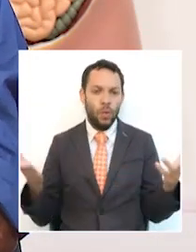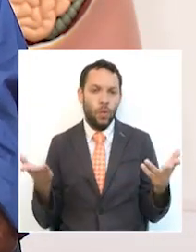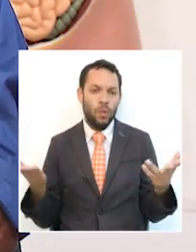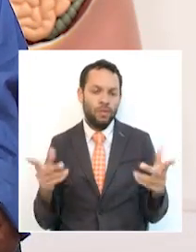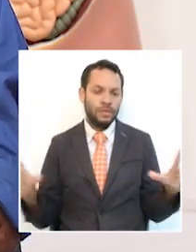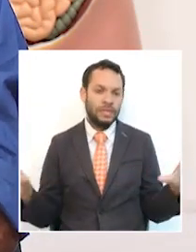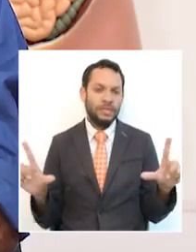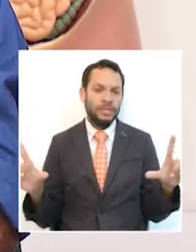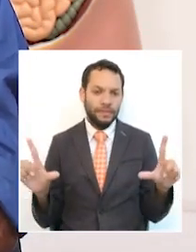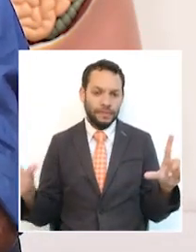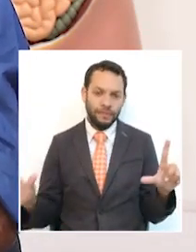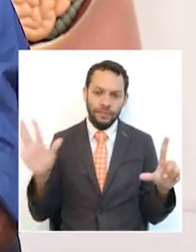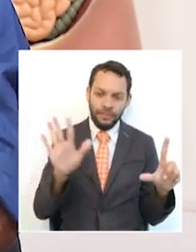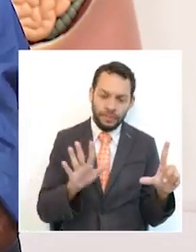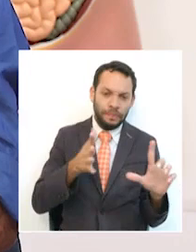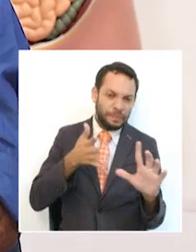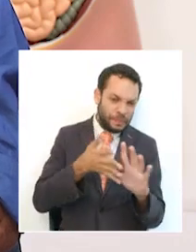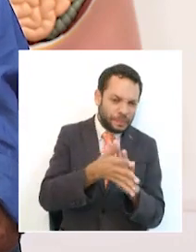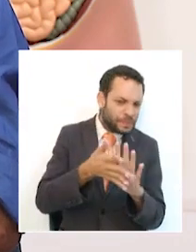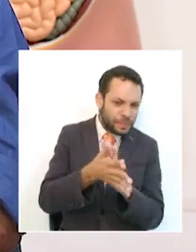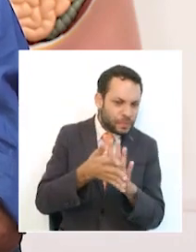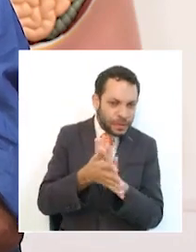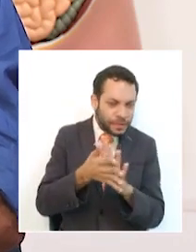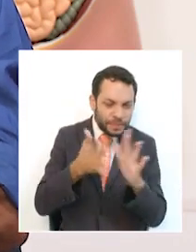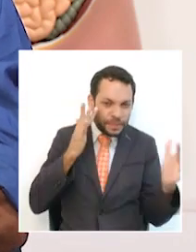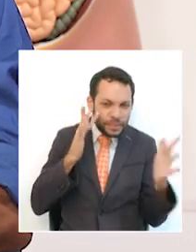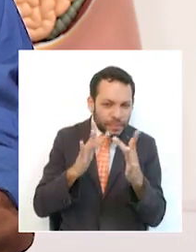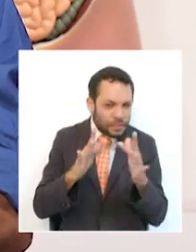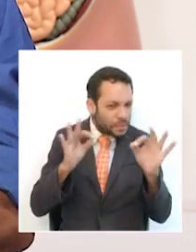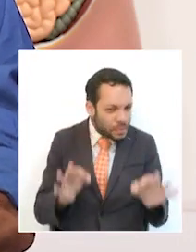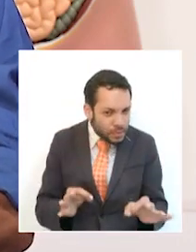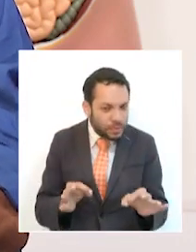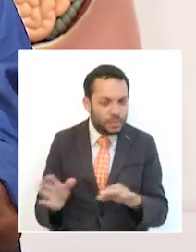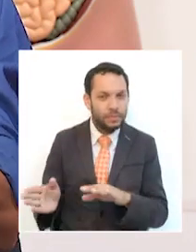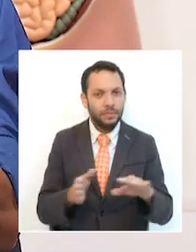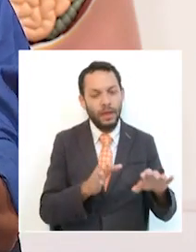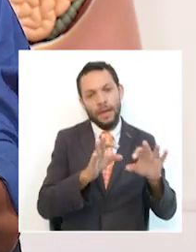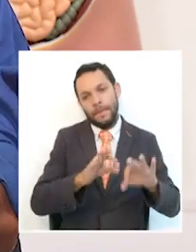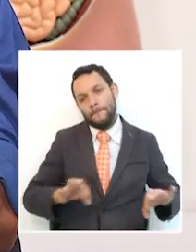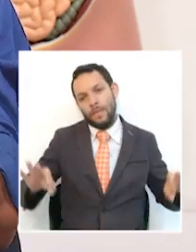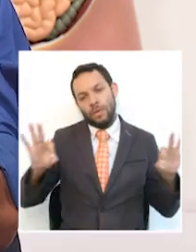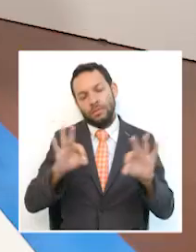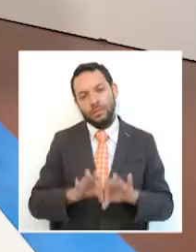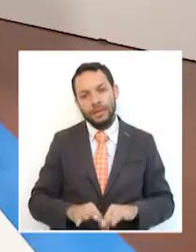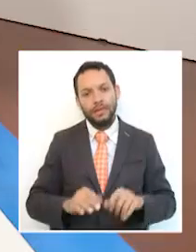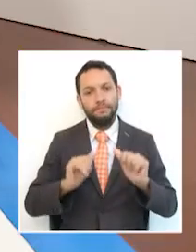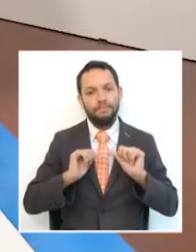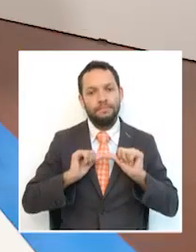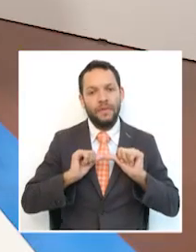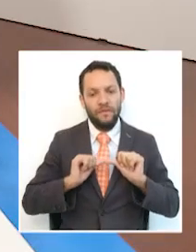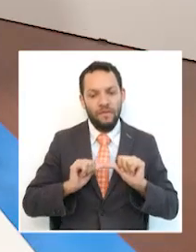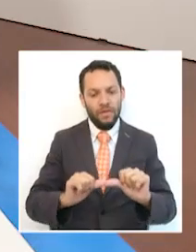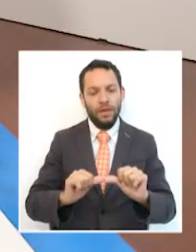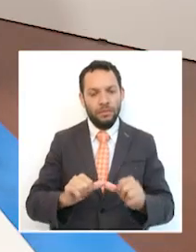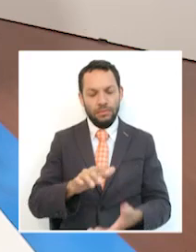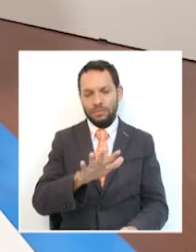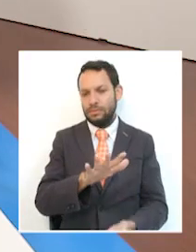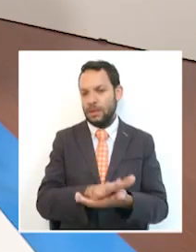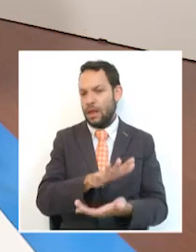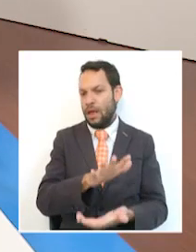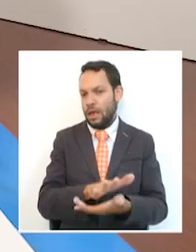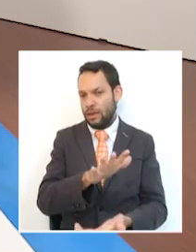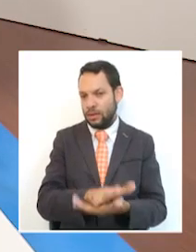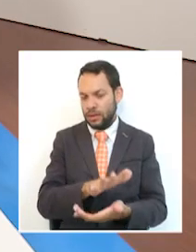los auditivos importantísimo primero que todo conservar la calma porque todo lo que